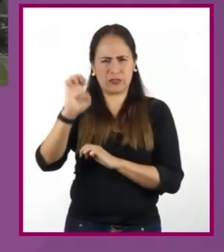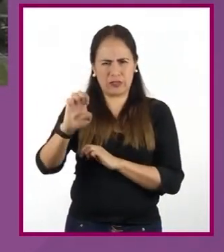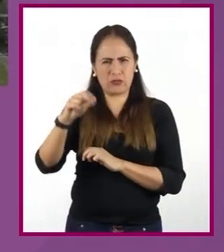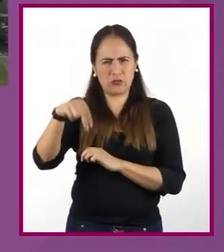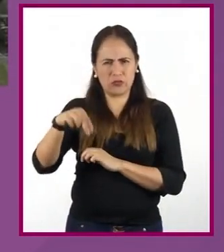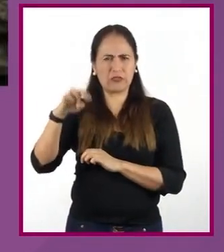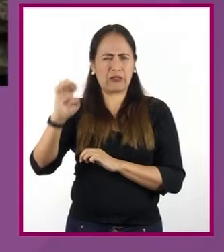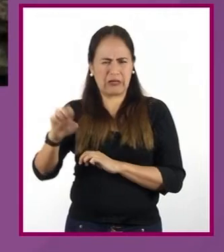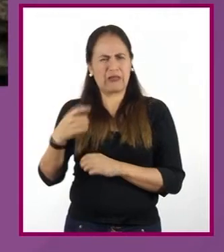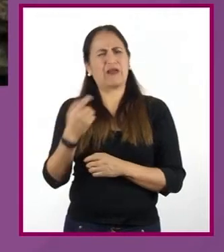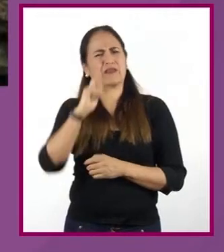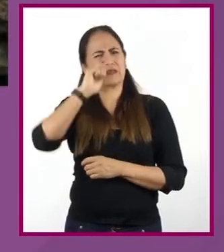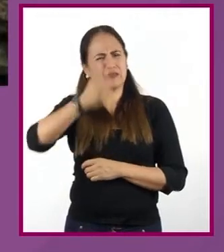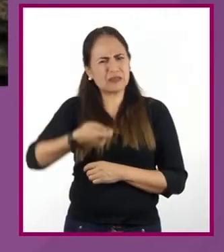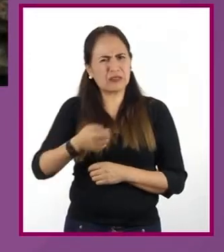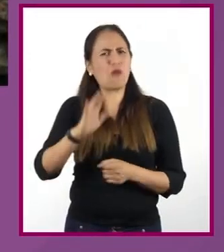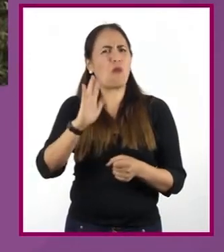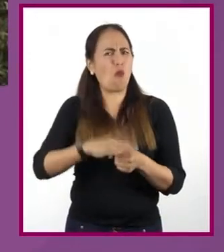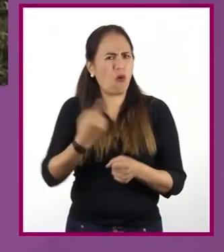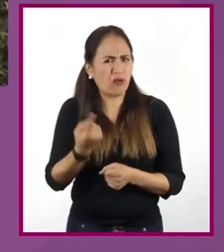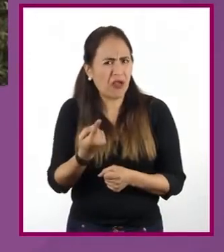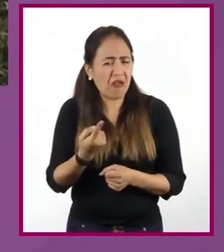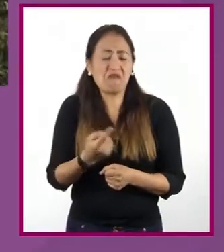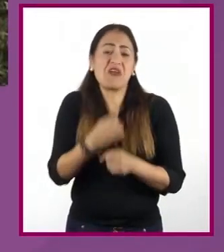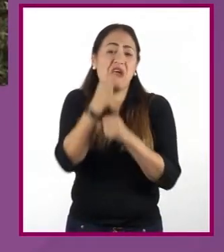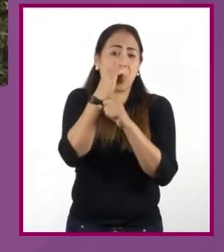un apasionante tema de discusión y estudio.